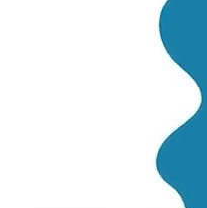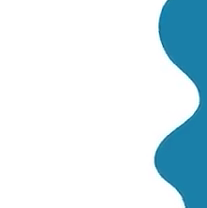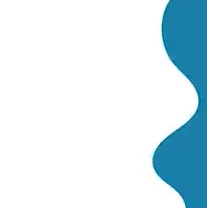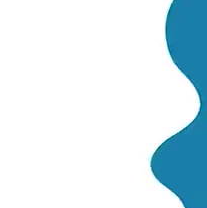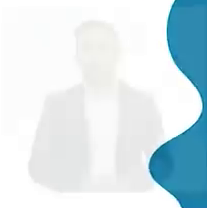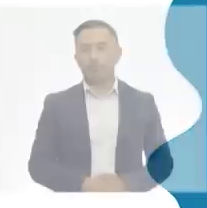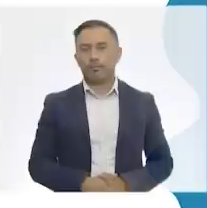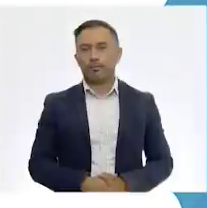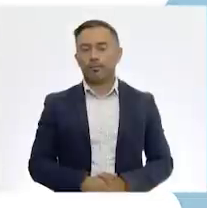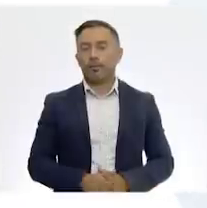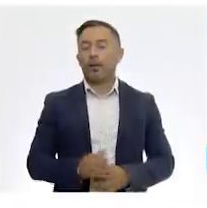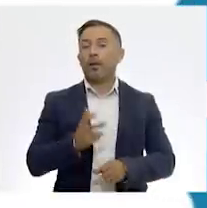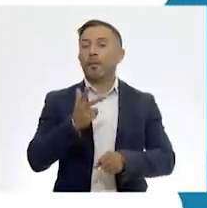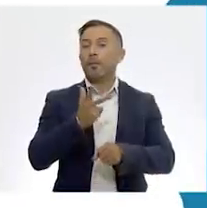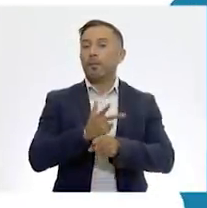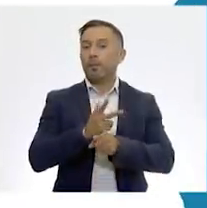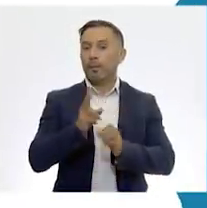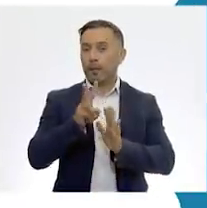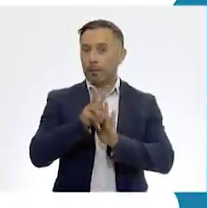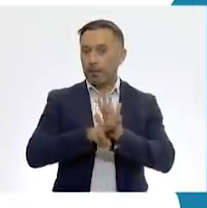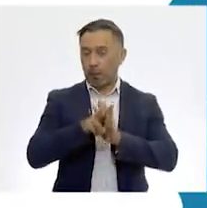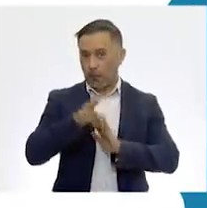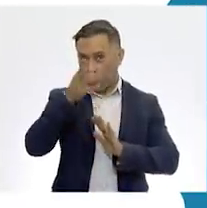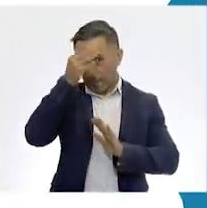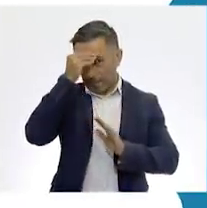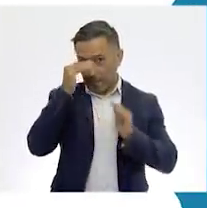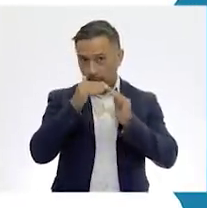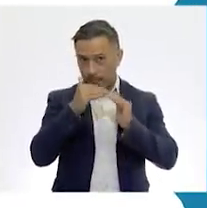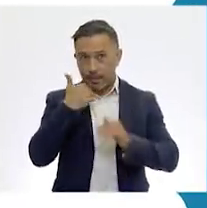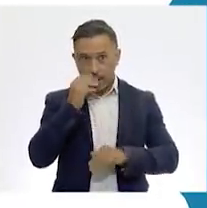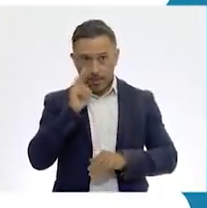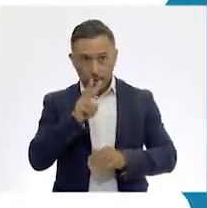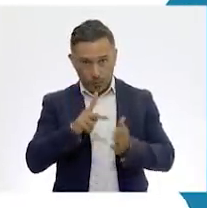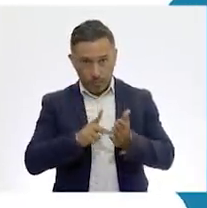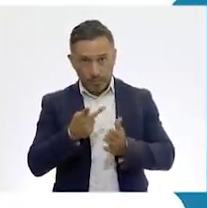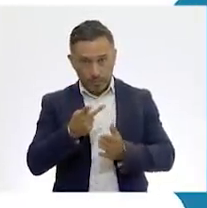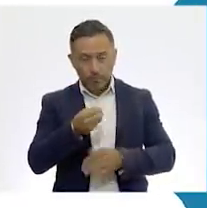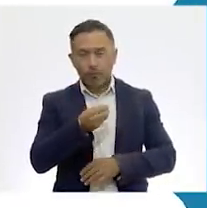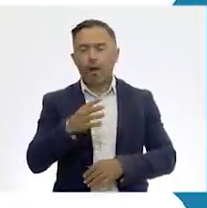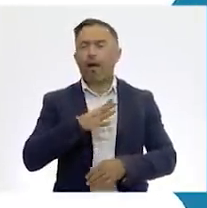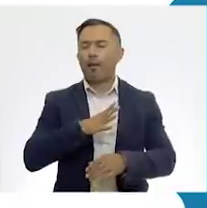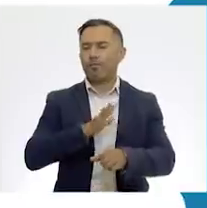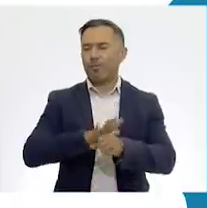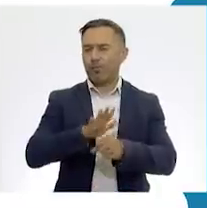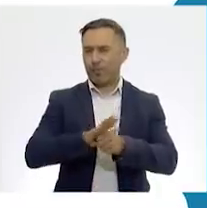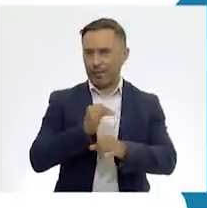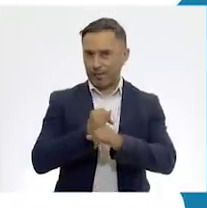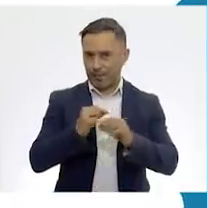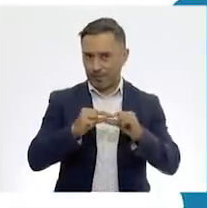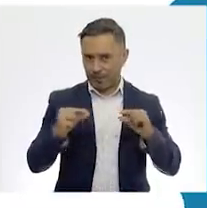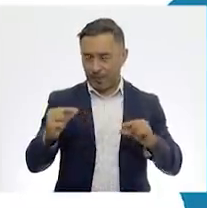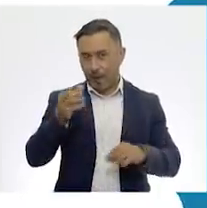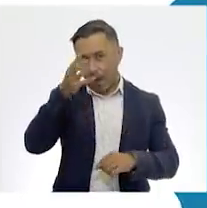Si quieres volver a ver los programas de Aprende en Casa, los puedes encontrar en la siguiente liga: